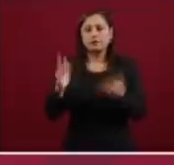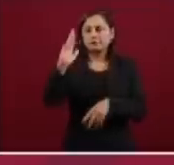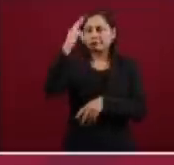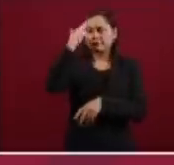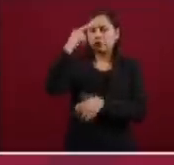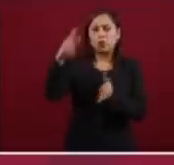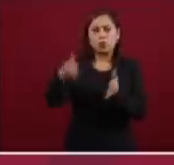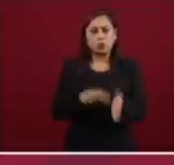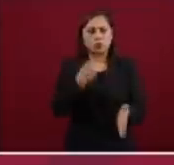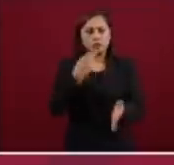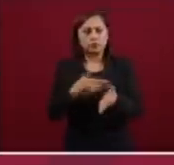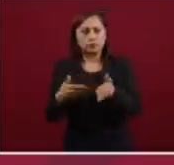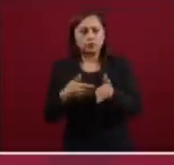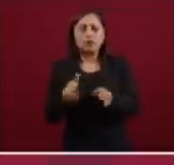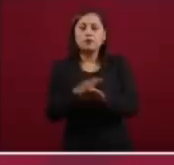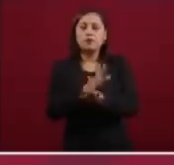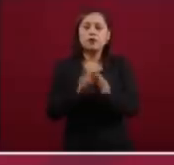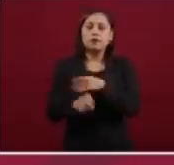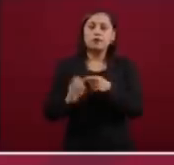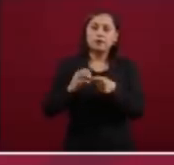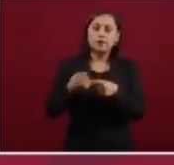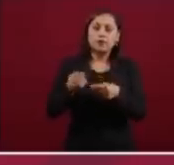el maíz